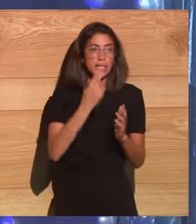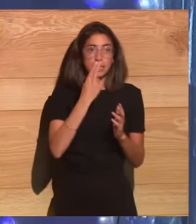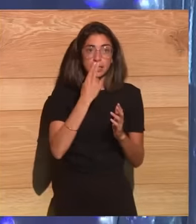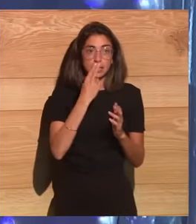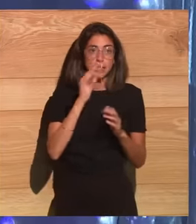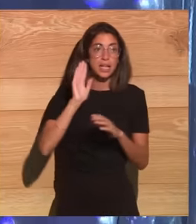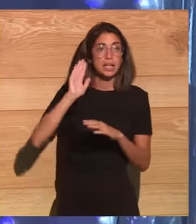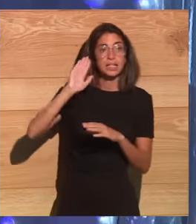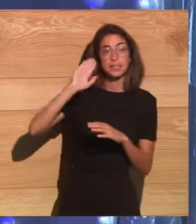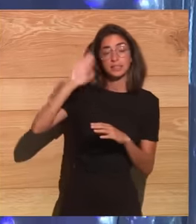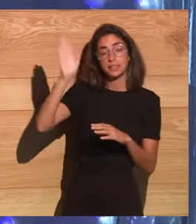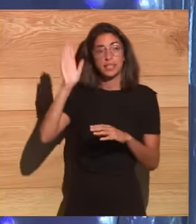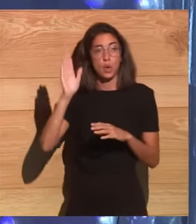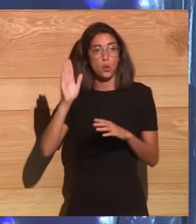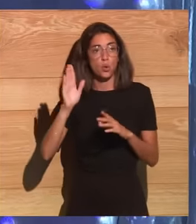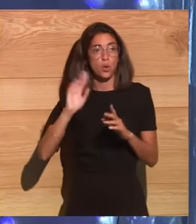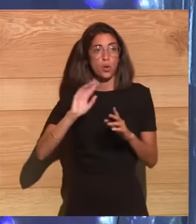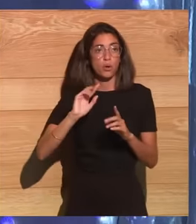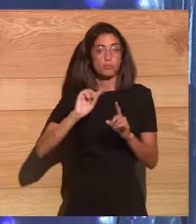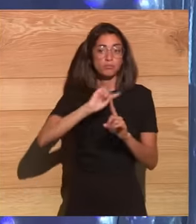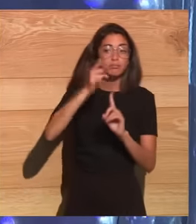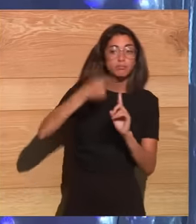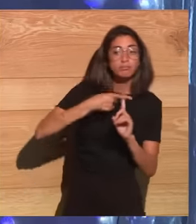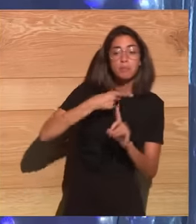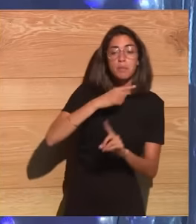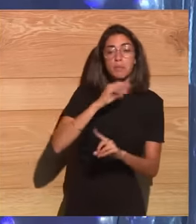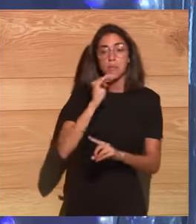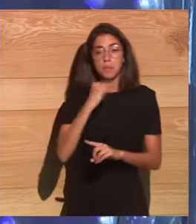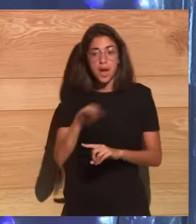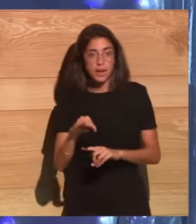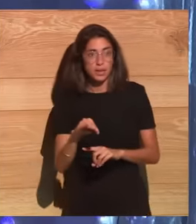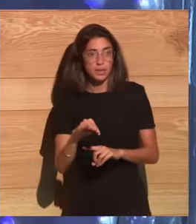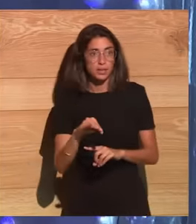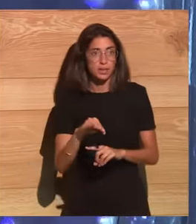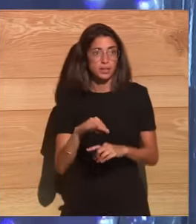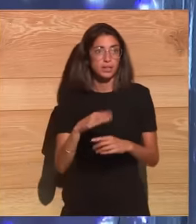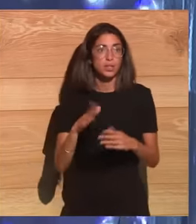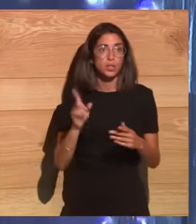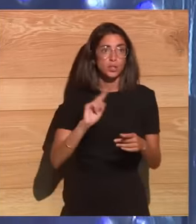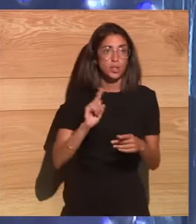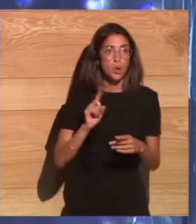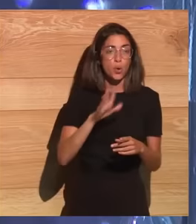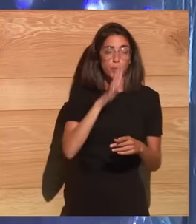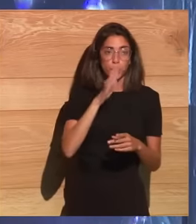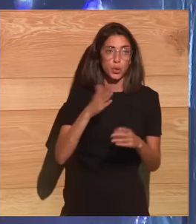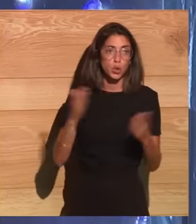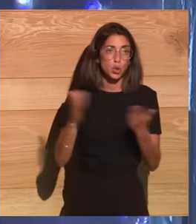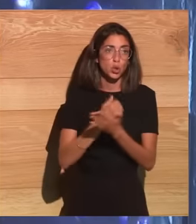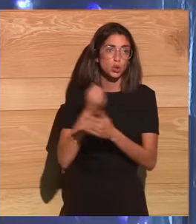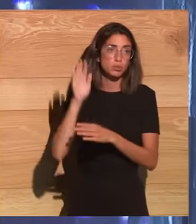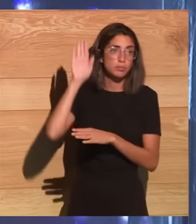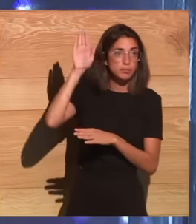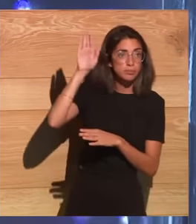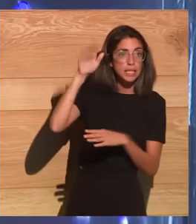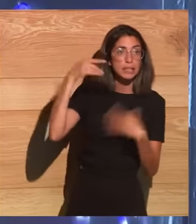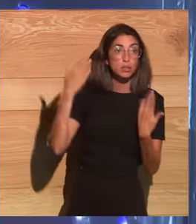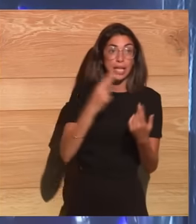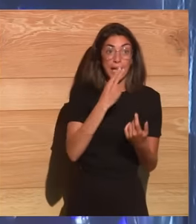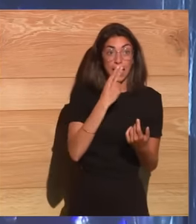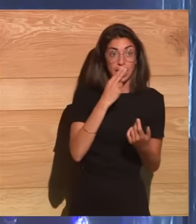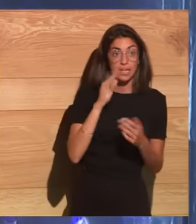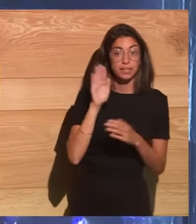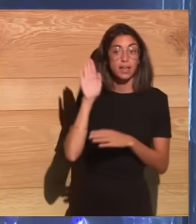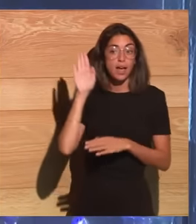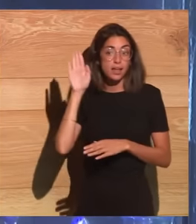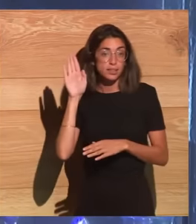mal el saludo nazi. Y tú piensas, no, es verdad que todo el mundo hacía así, porque era Heil Hitler, y Hitler hacía así, solo, no hacía